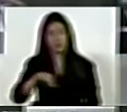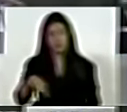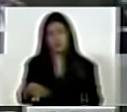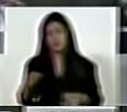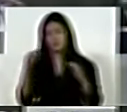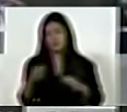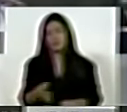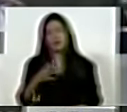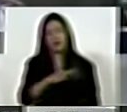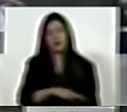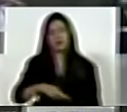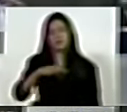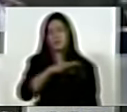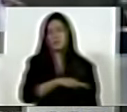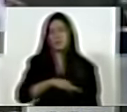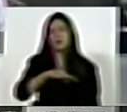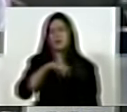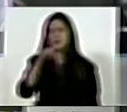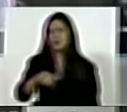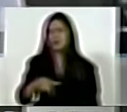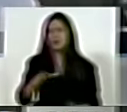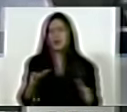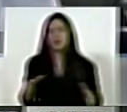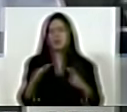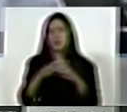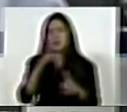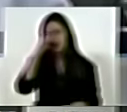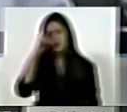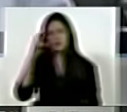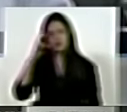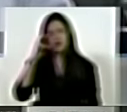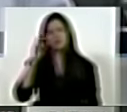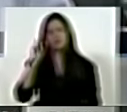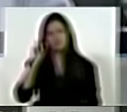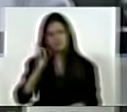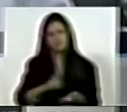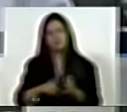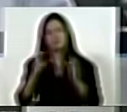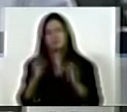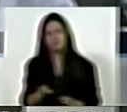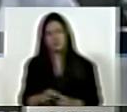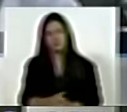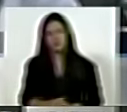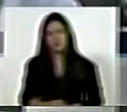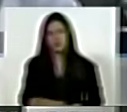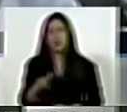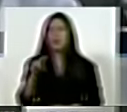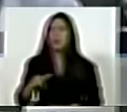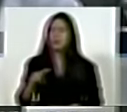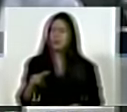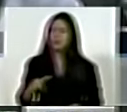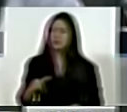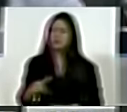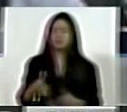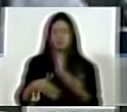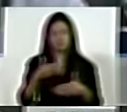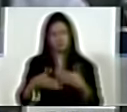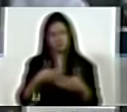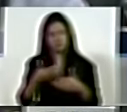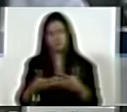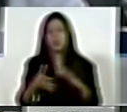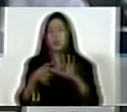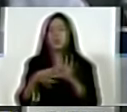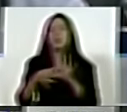ese es el espíritu de este Consejo de Cancilleres, tenemos la certeza de que hoy más que nunca avanzaremos